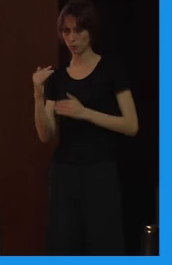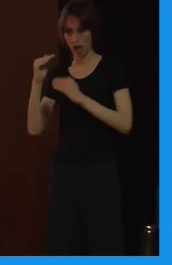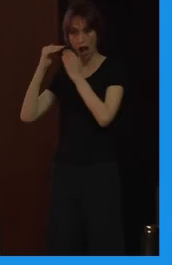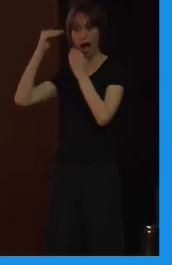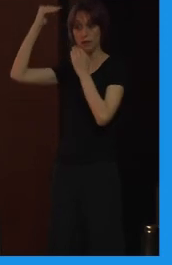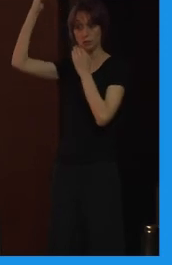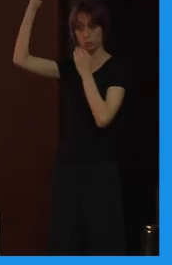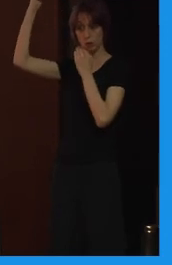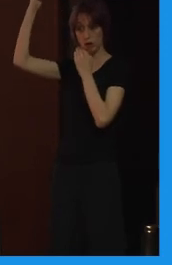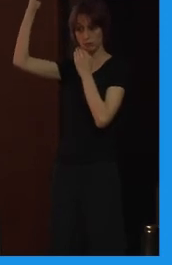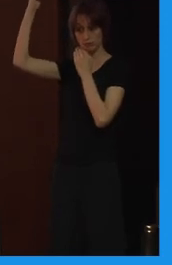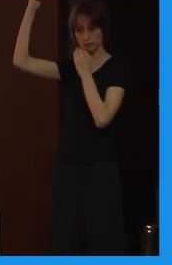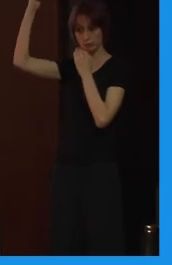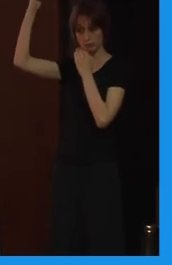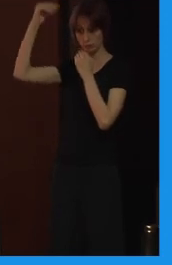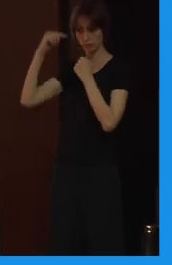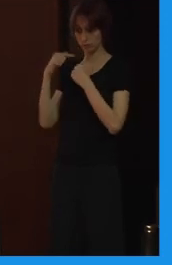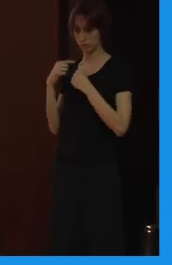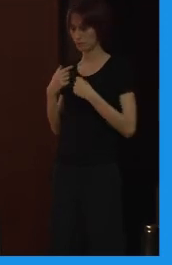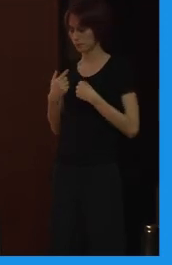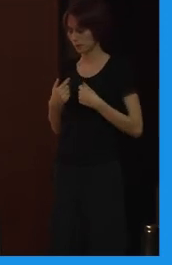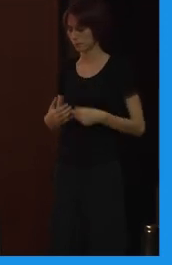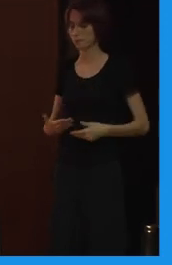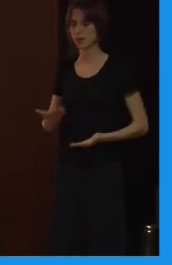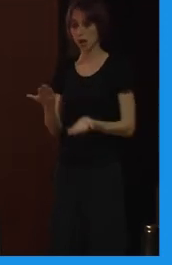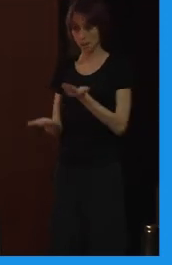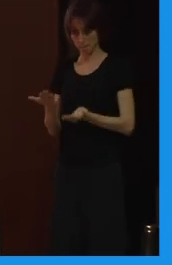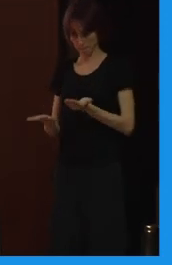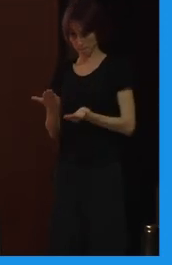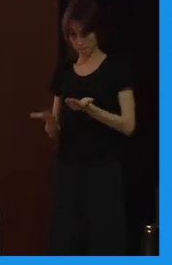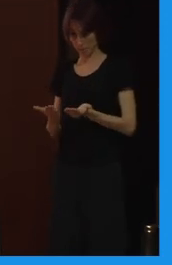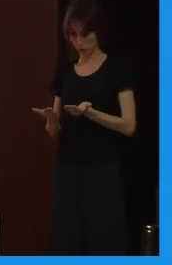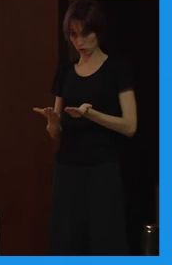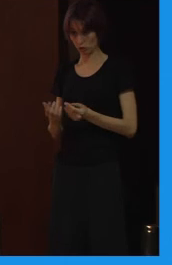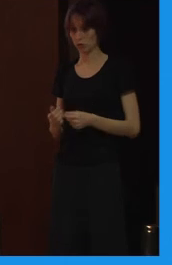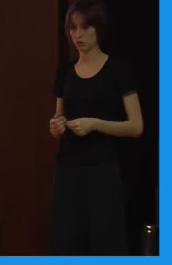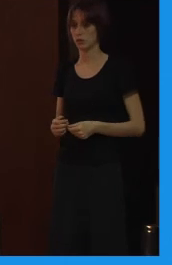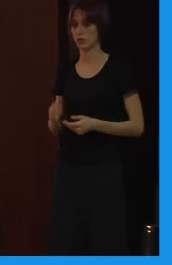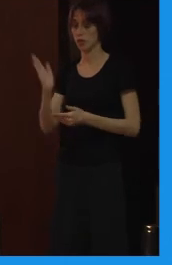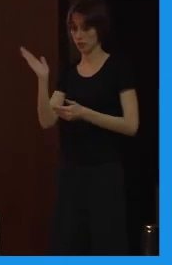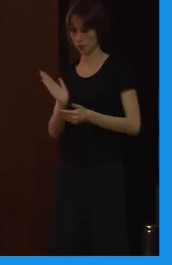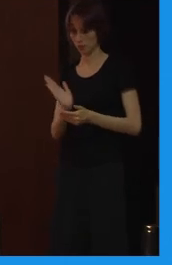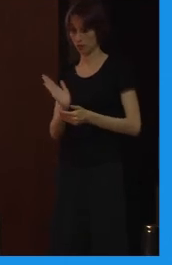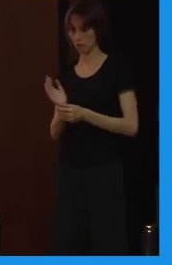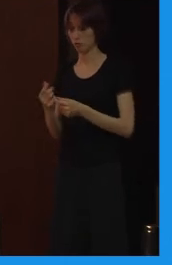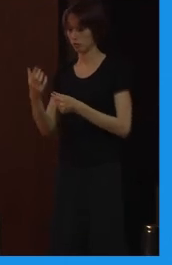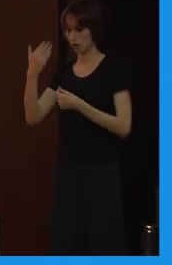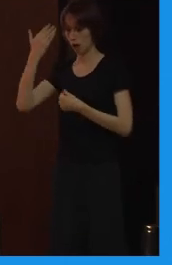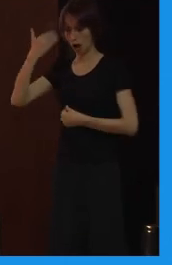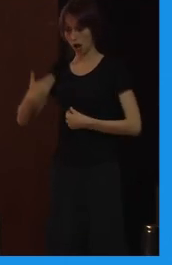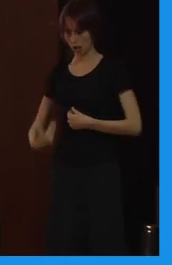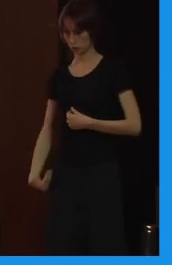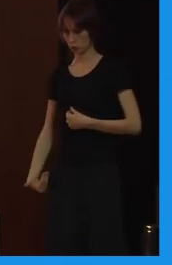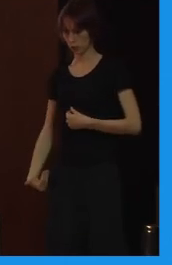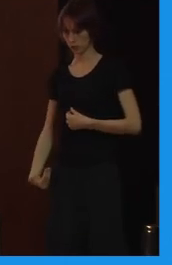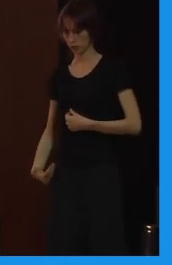obesidad. En la Comunidad Valenciana hay un 25% obesos, que es ya muy frecuente. En las pacientes con